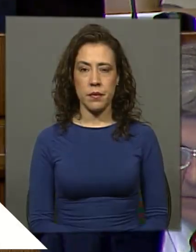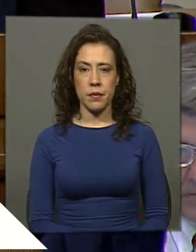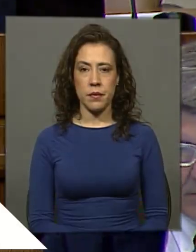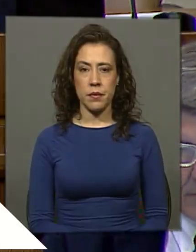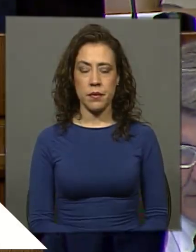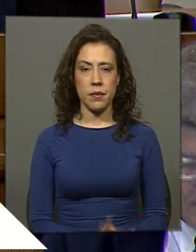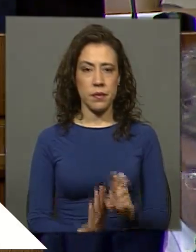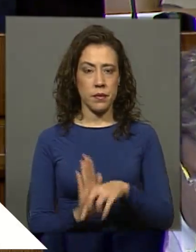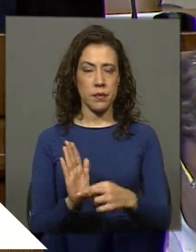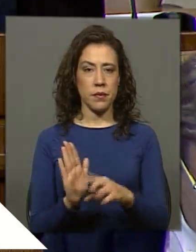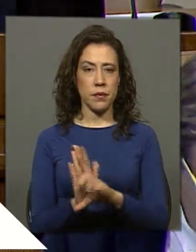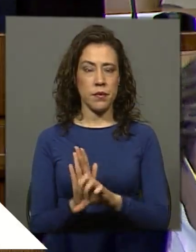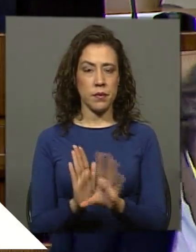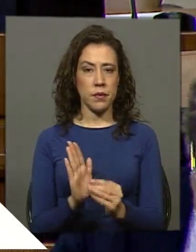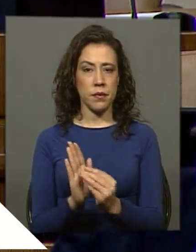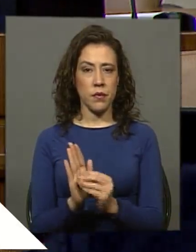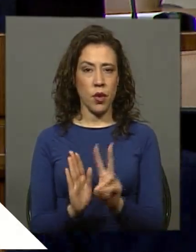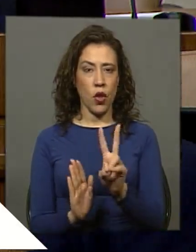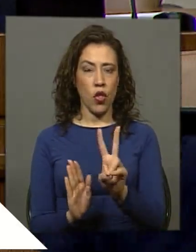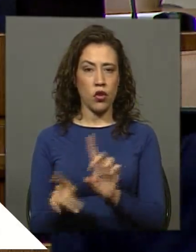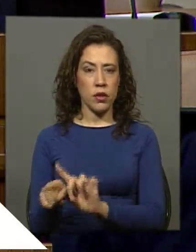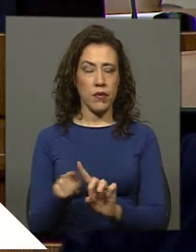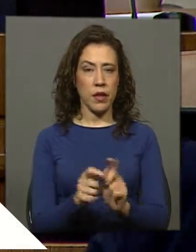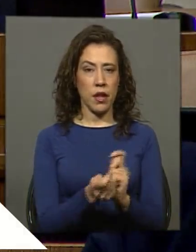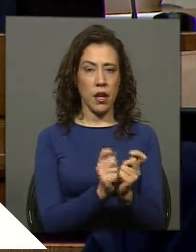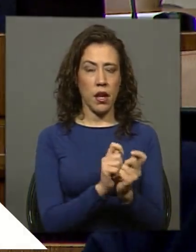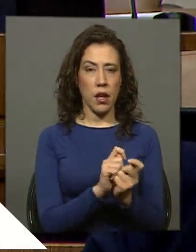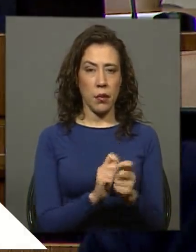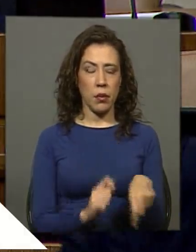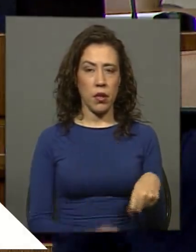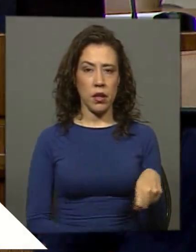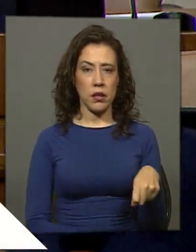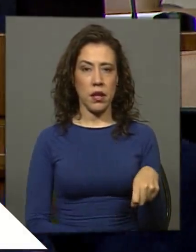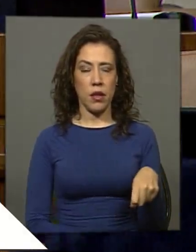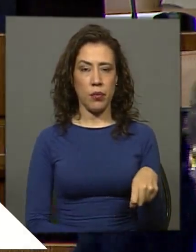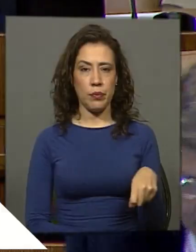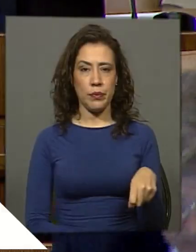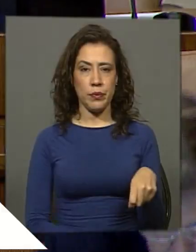este proyecto de ley incorpora dos tipos de modificaciones en el senado